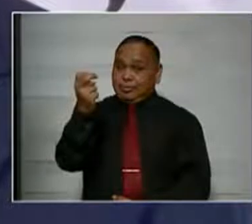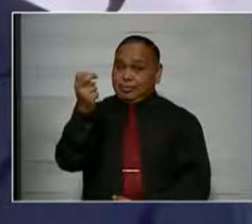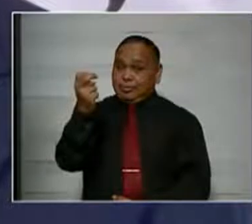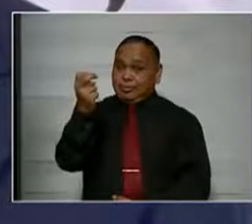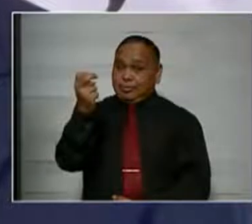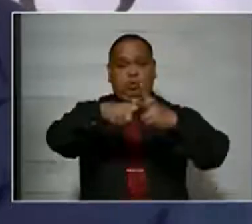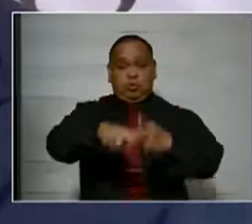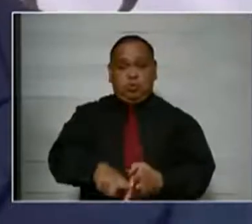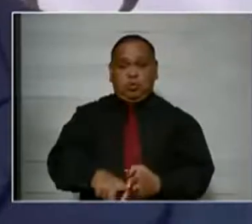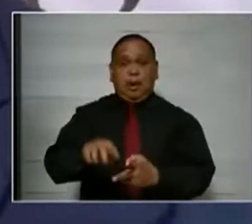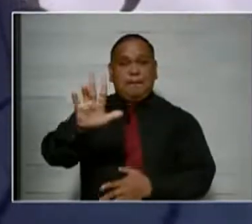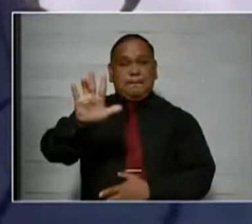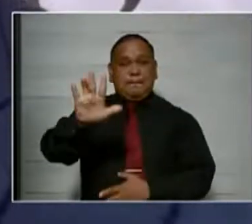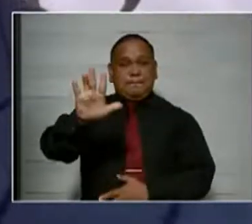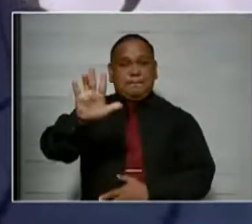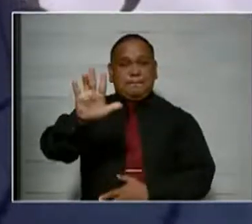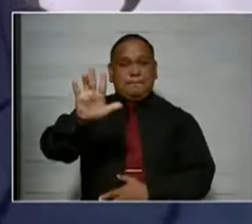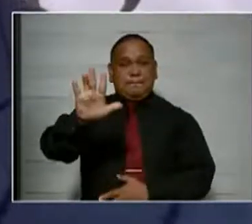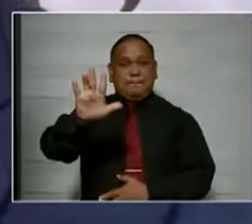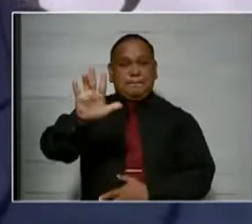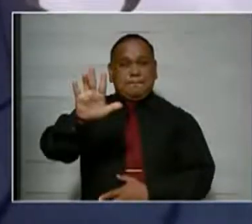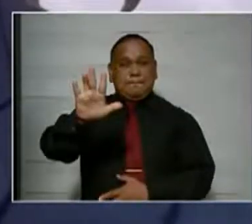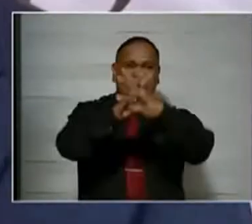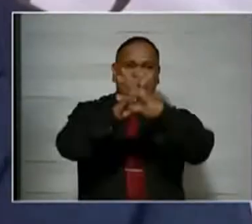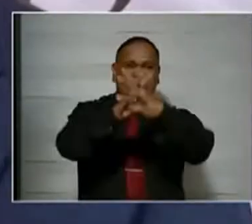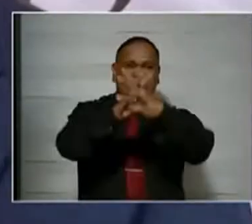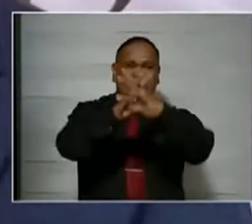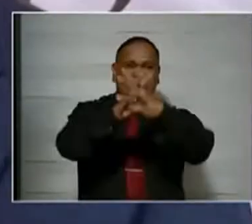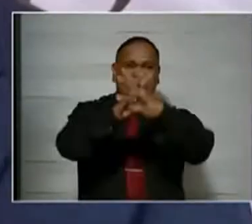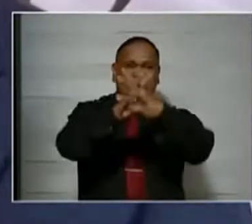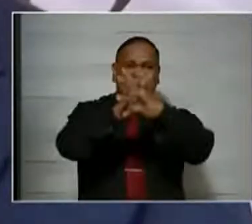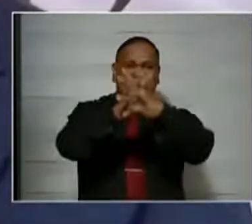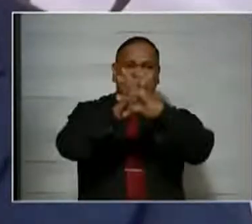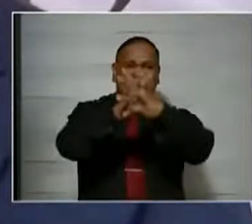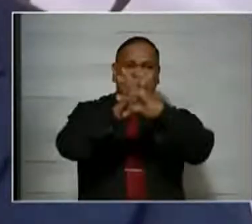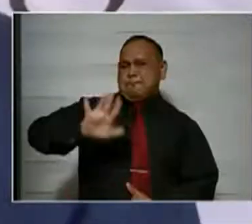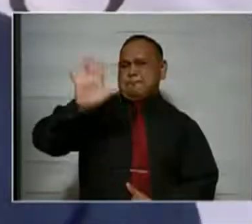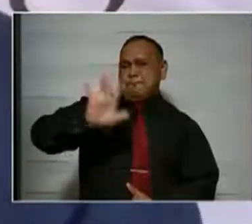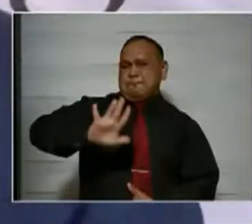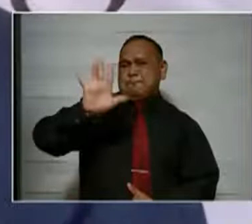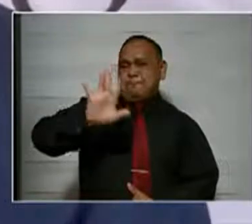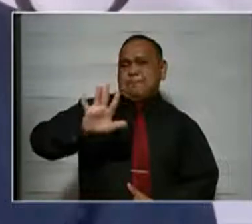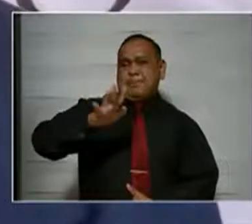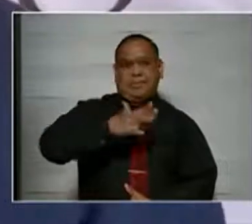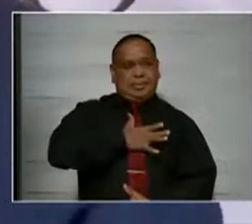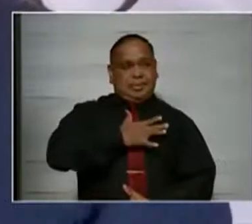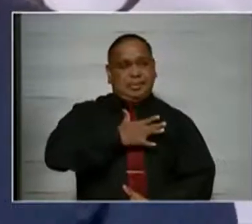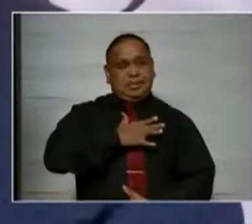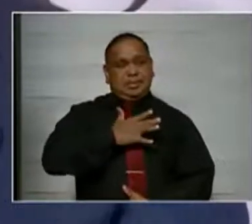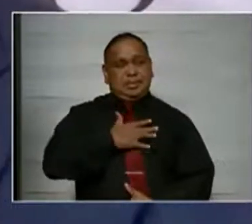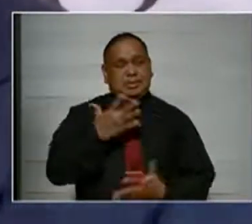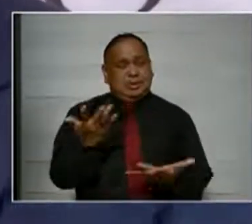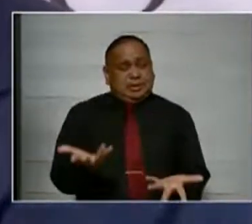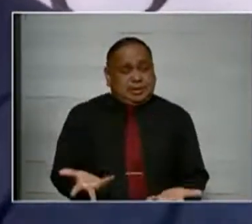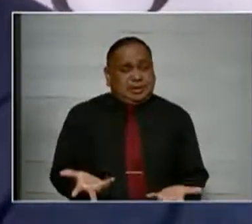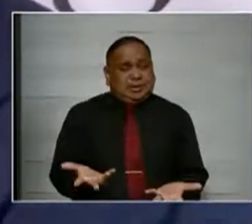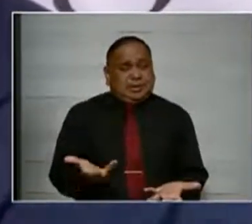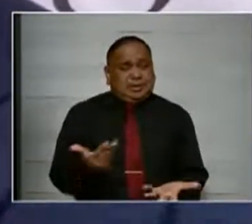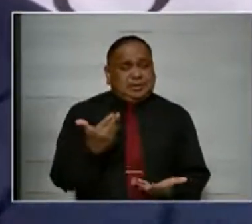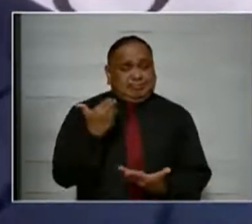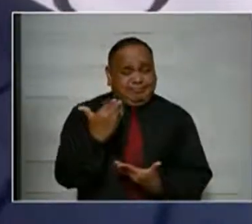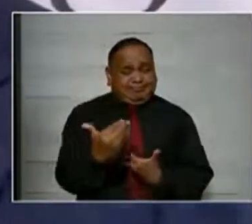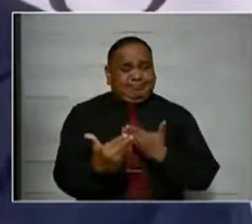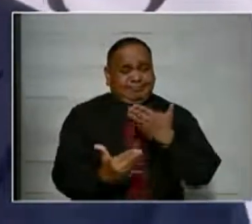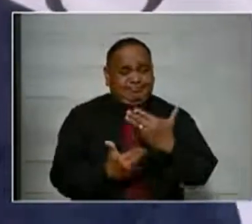de la guerra sucia que me parece pudiera desencadenar